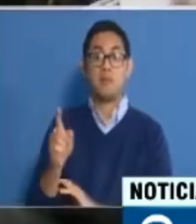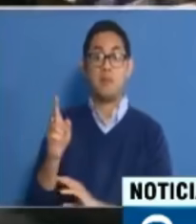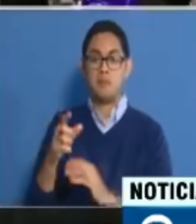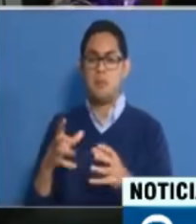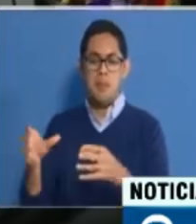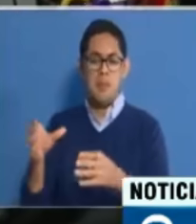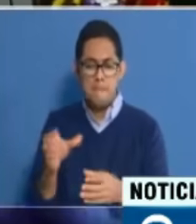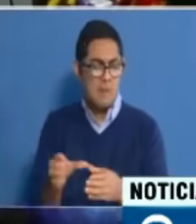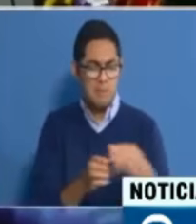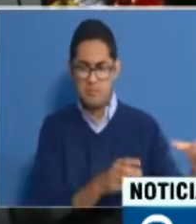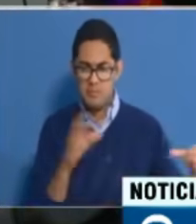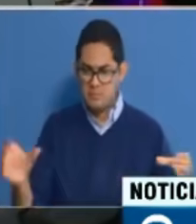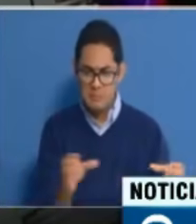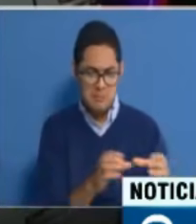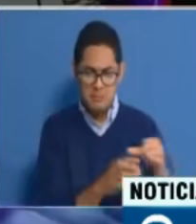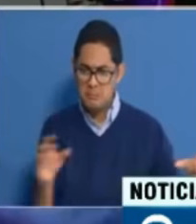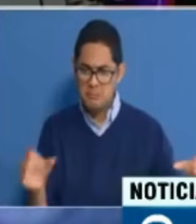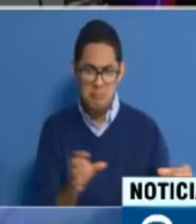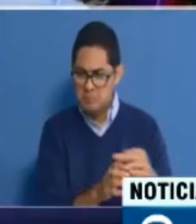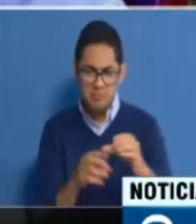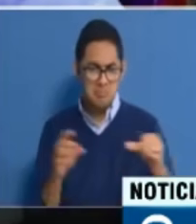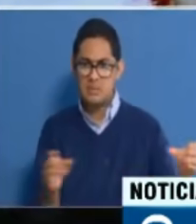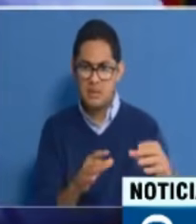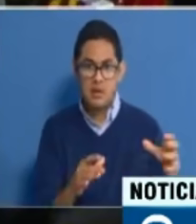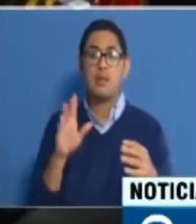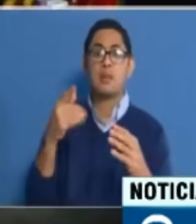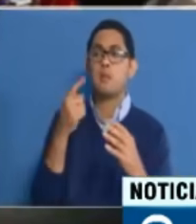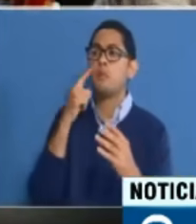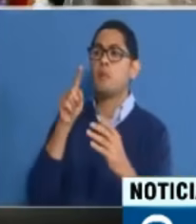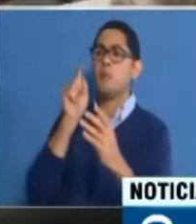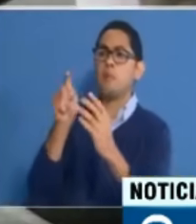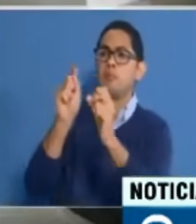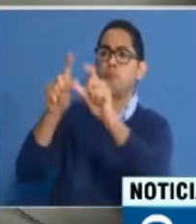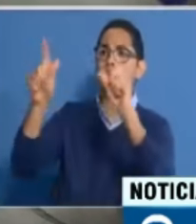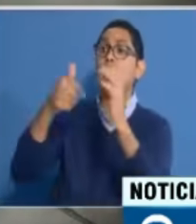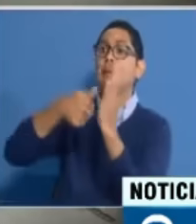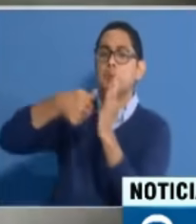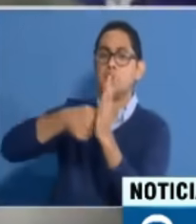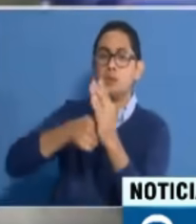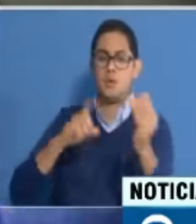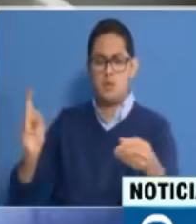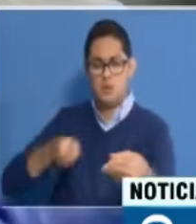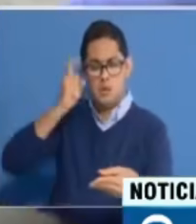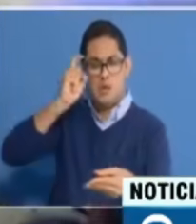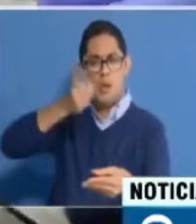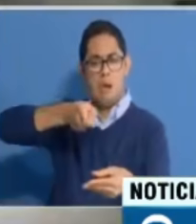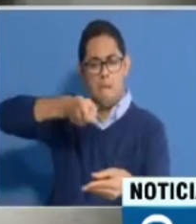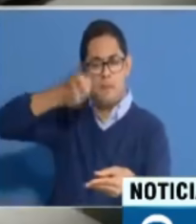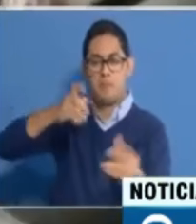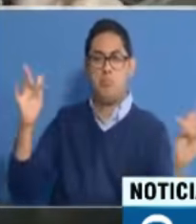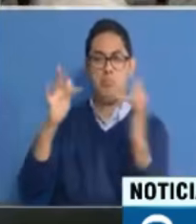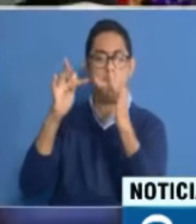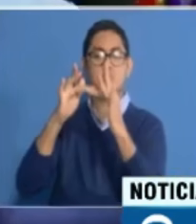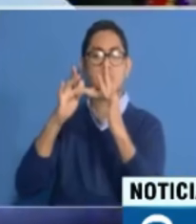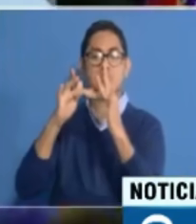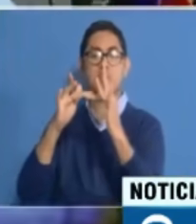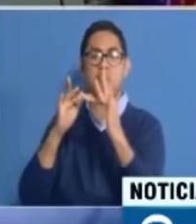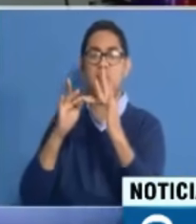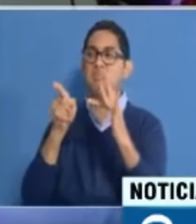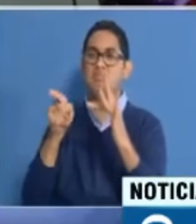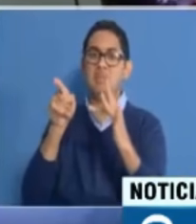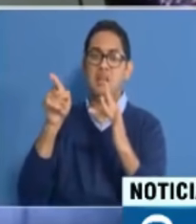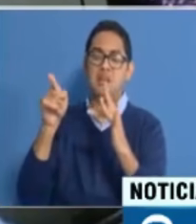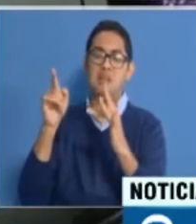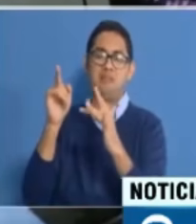escanea todos los productos y selecciona en caja la cédula como medio de pago. La escanea y el sistema de cajas se conecta